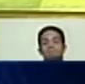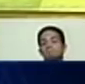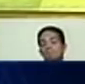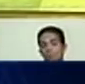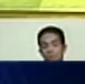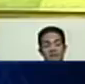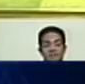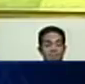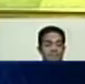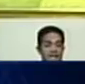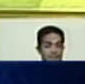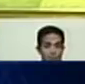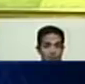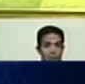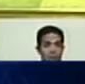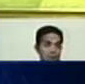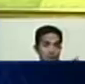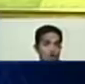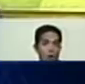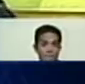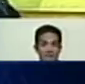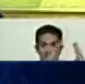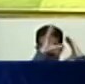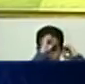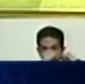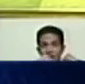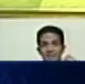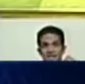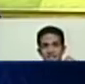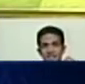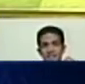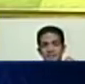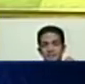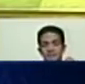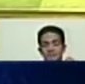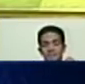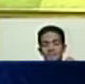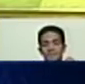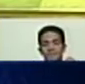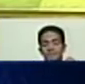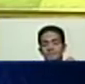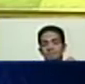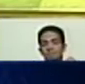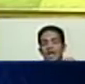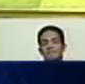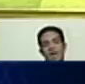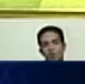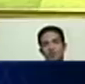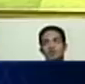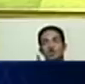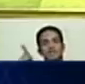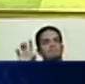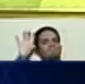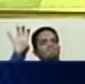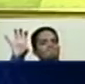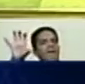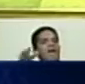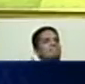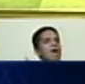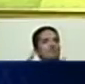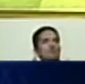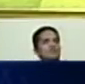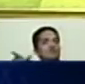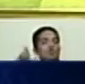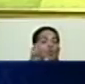Estados Unidos en Venezuela, ni embajada de Venezuela en los Estados Unidos, pues una oficina de intereses para